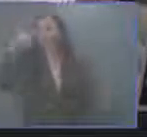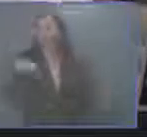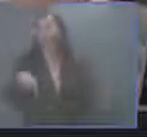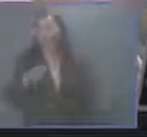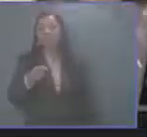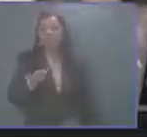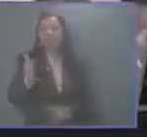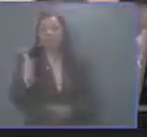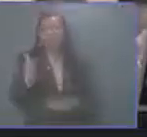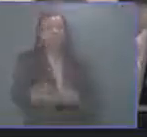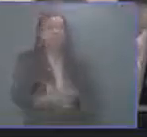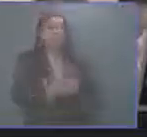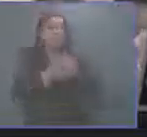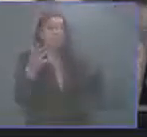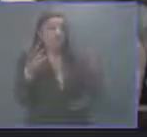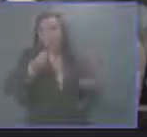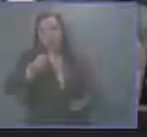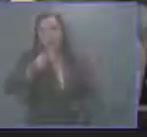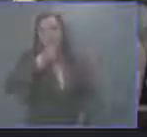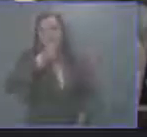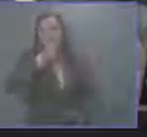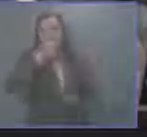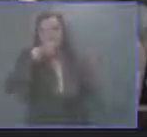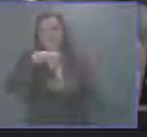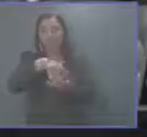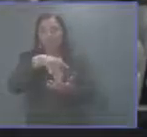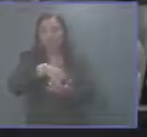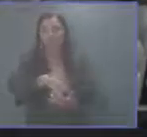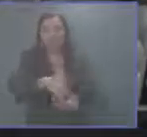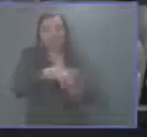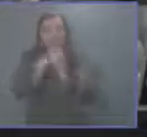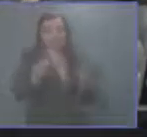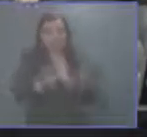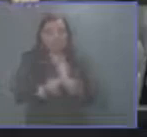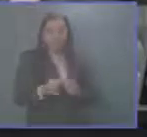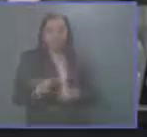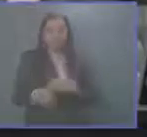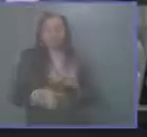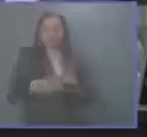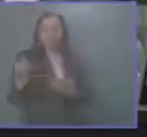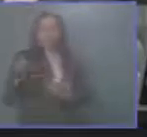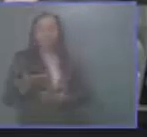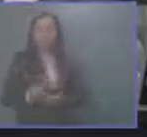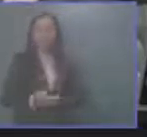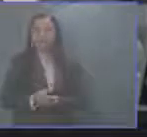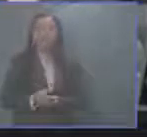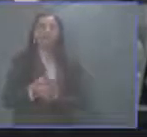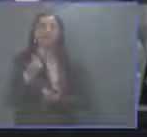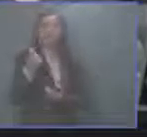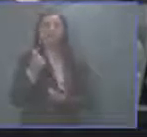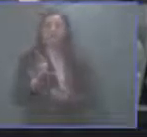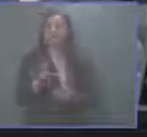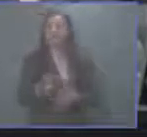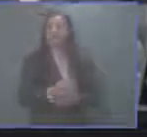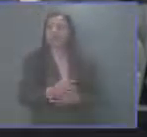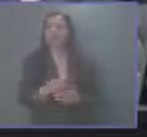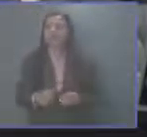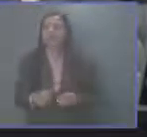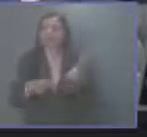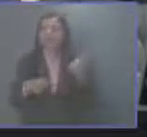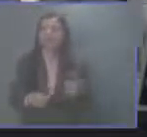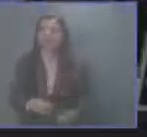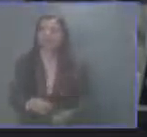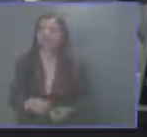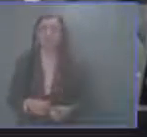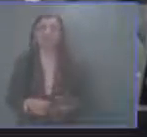objetivamente informemos le al pueblo miren se atrasaron en presentar la petición de fondos a quien está aprobada